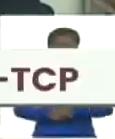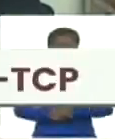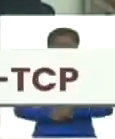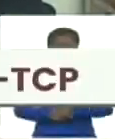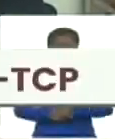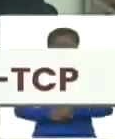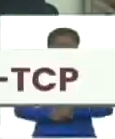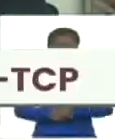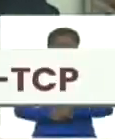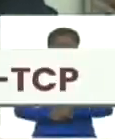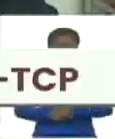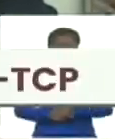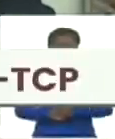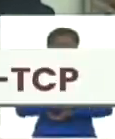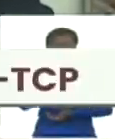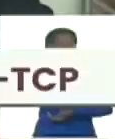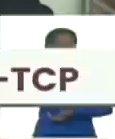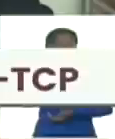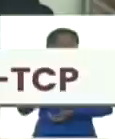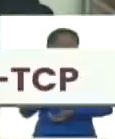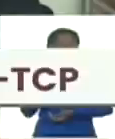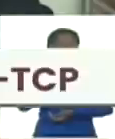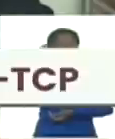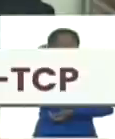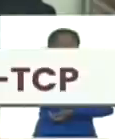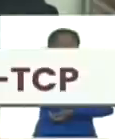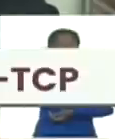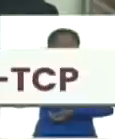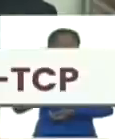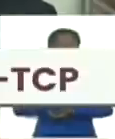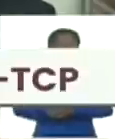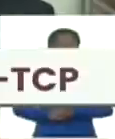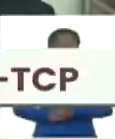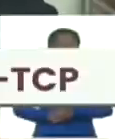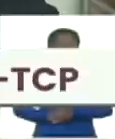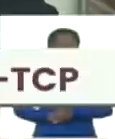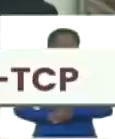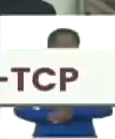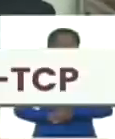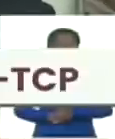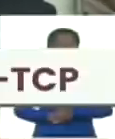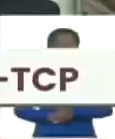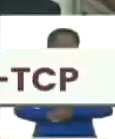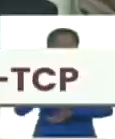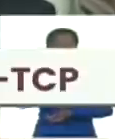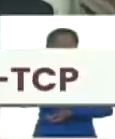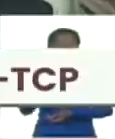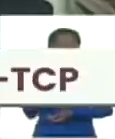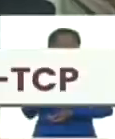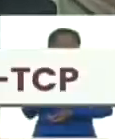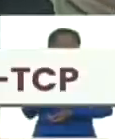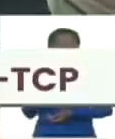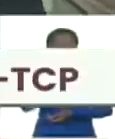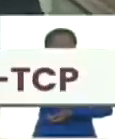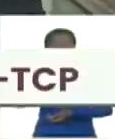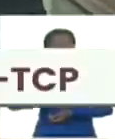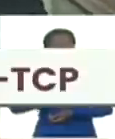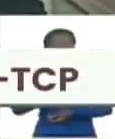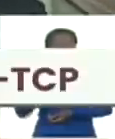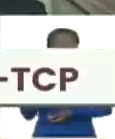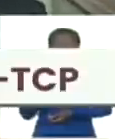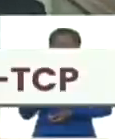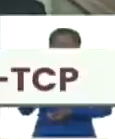Insulta nuestra inteligencia con este tipo de falta de sentido. Y no sencillamente una cuestión